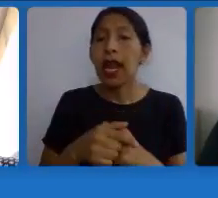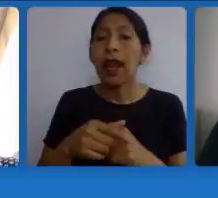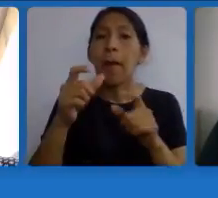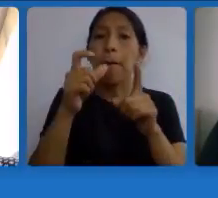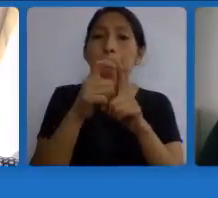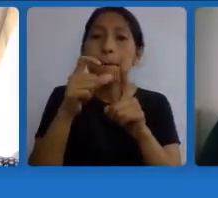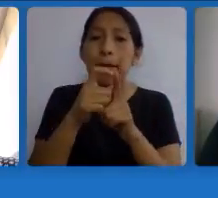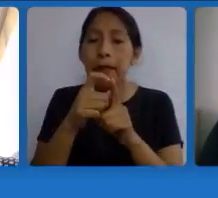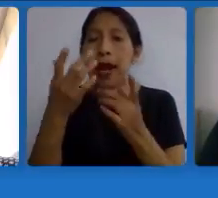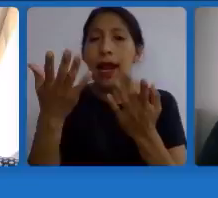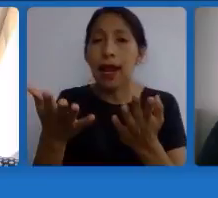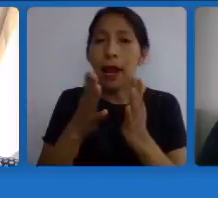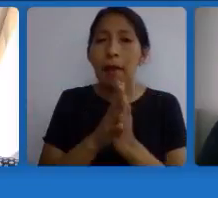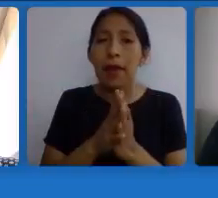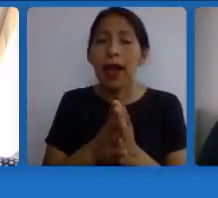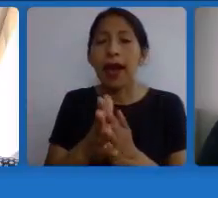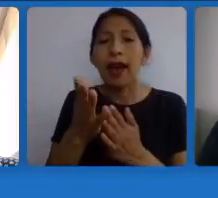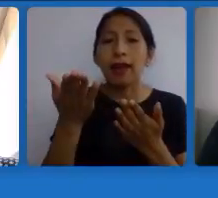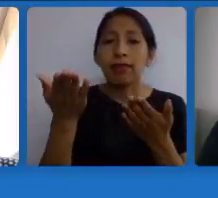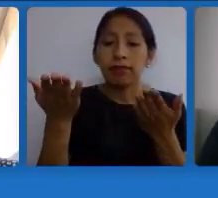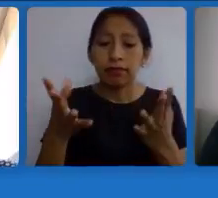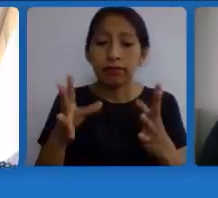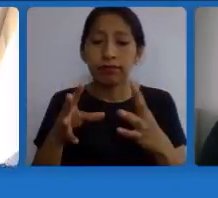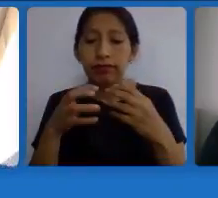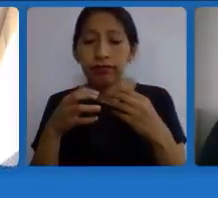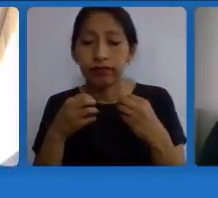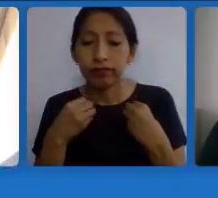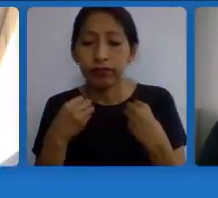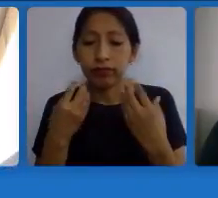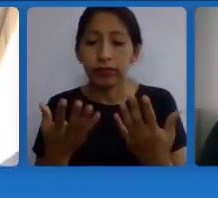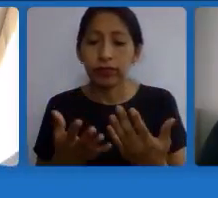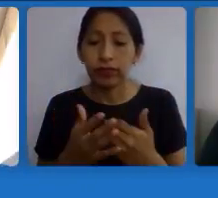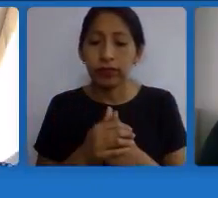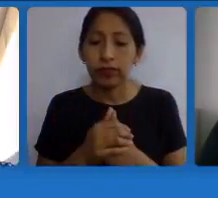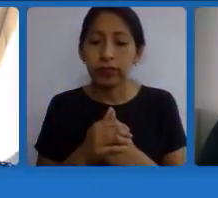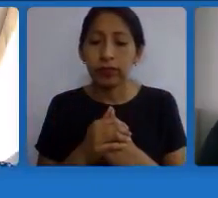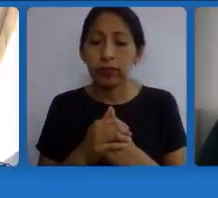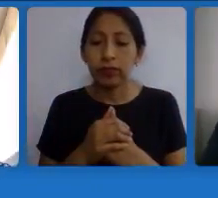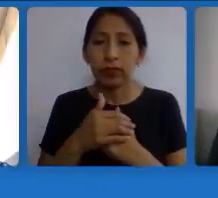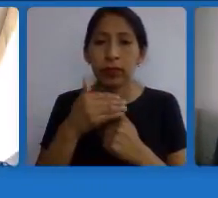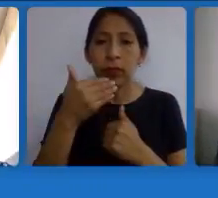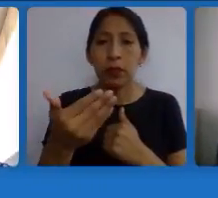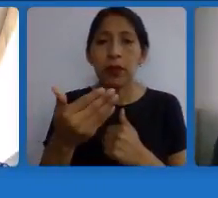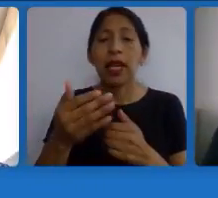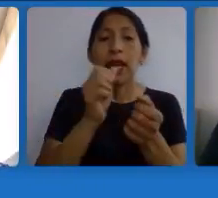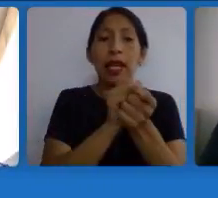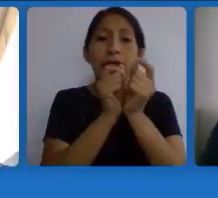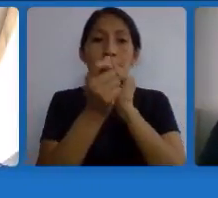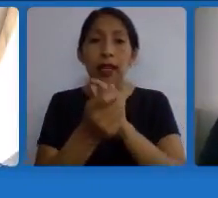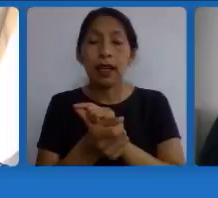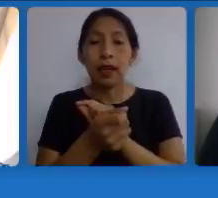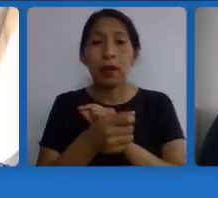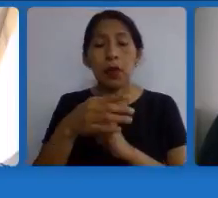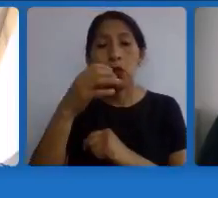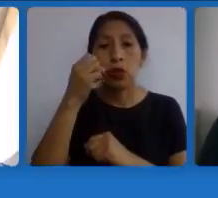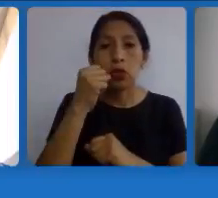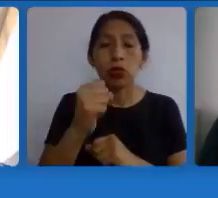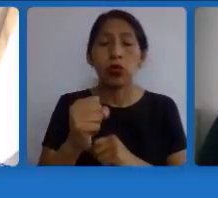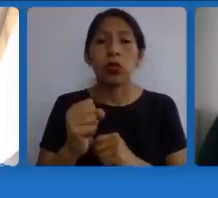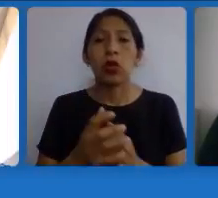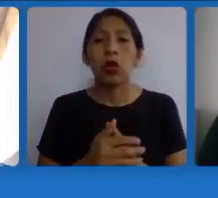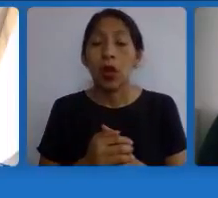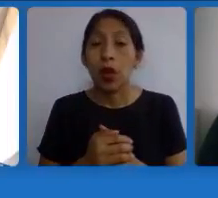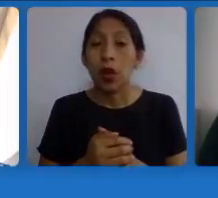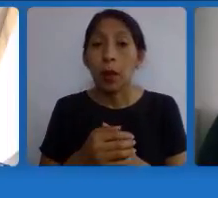la flexibilidad. Es decir, ha habido tantas restricciones, tantos cambios, las aerolíneas cierran, abren. Entonces, en